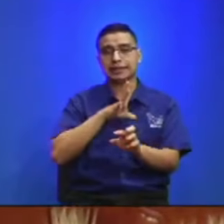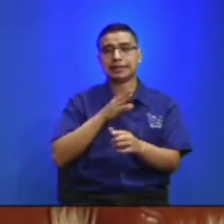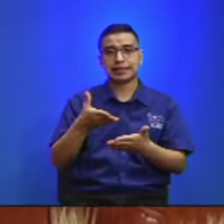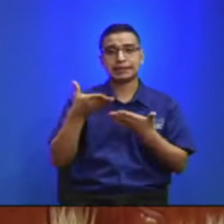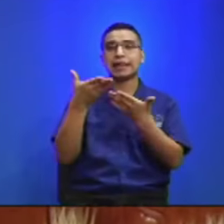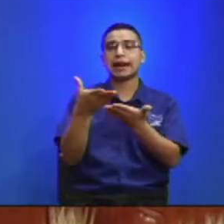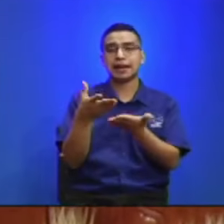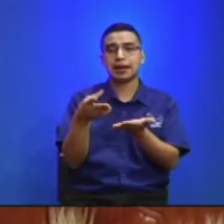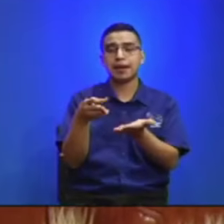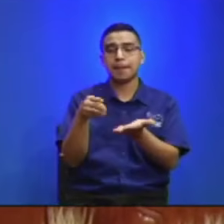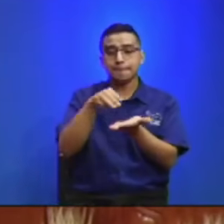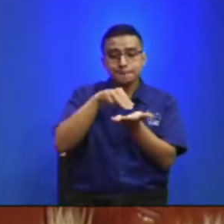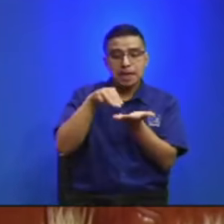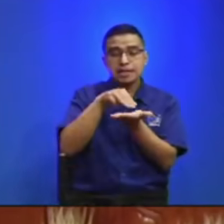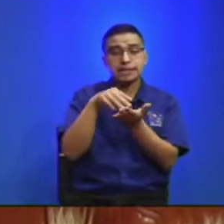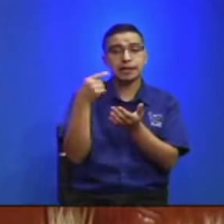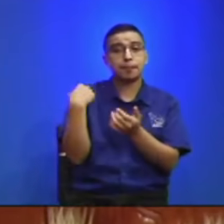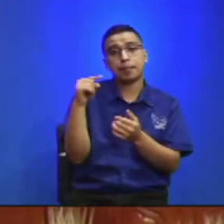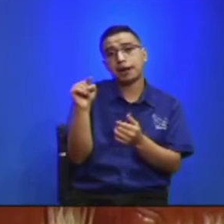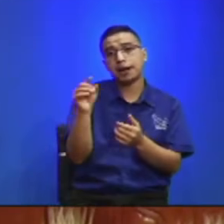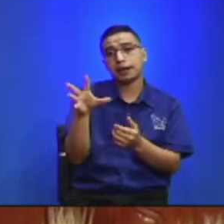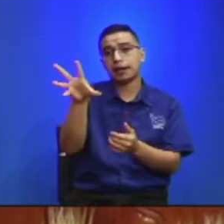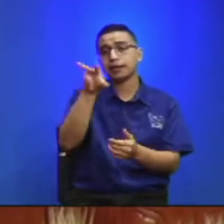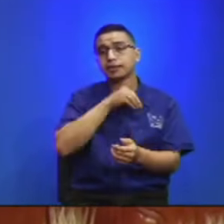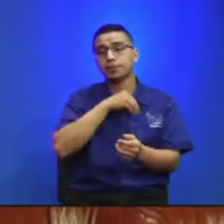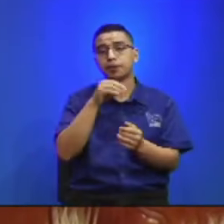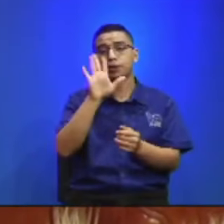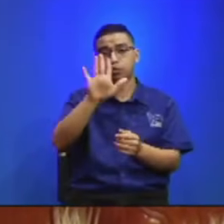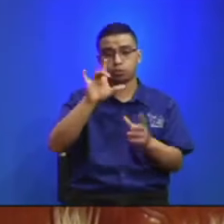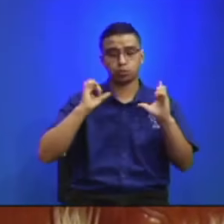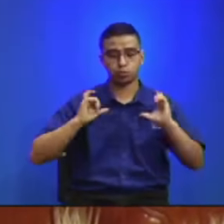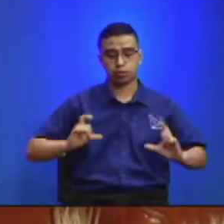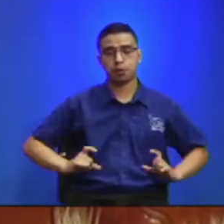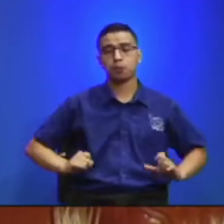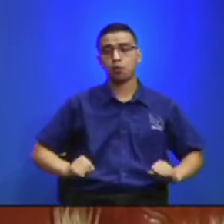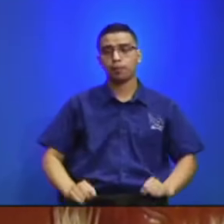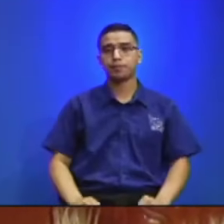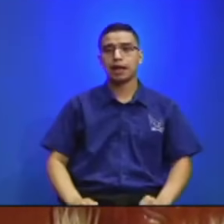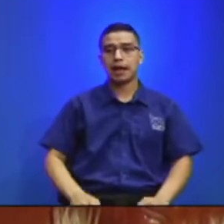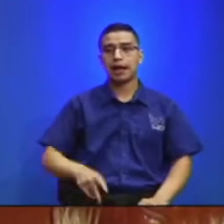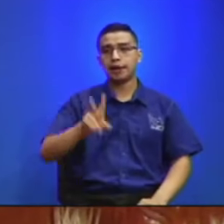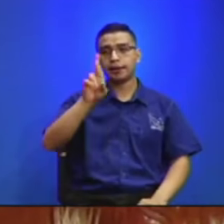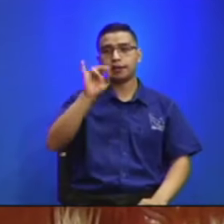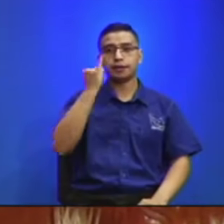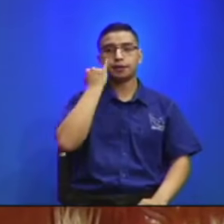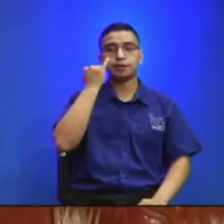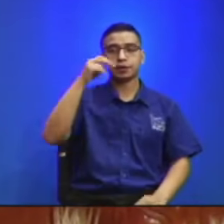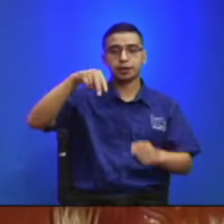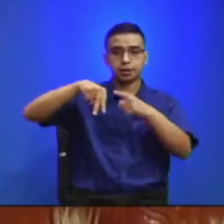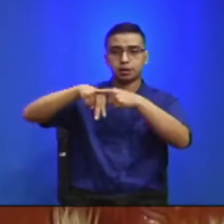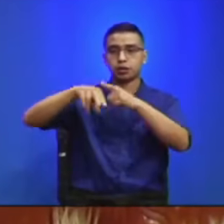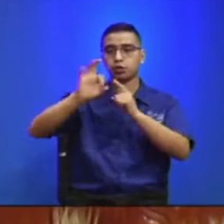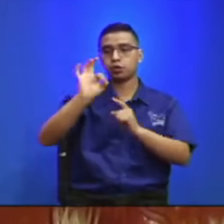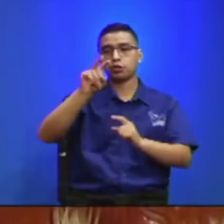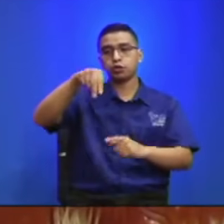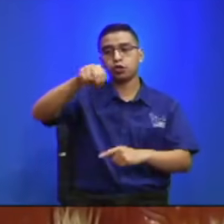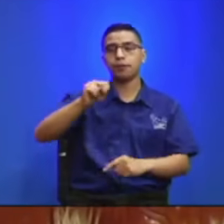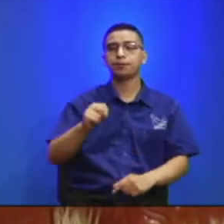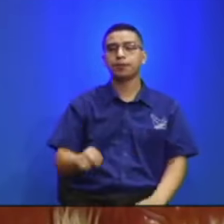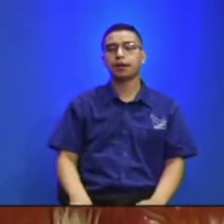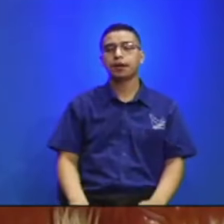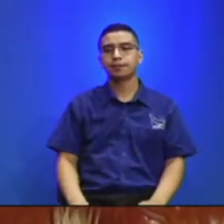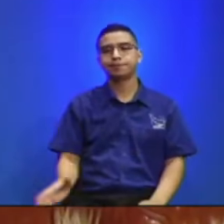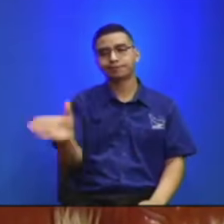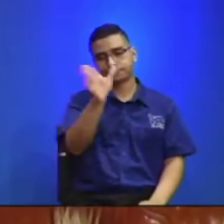hay cuerpos extraños que deben en vez de asimilar los deben de ser